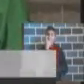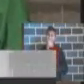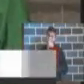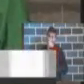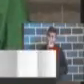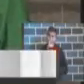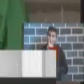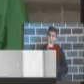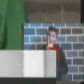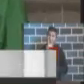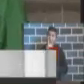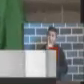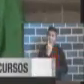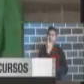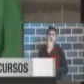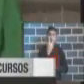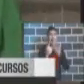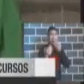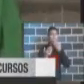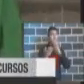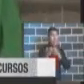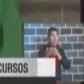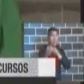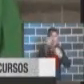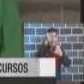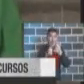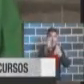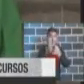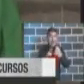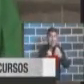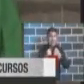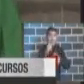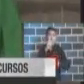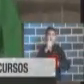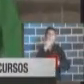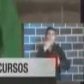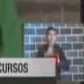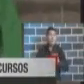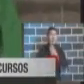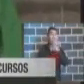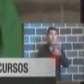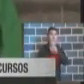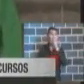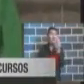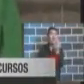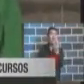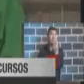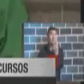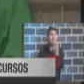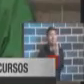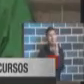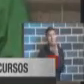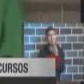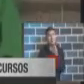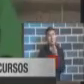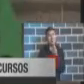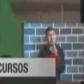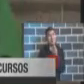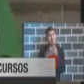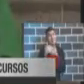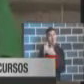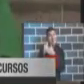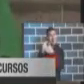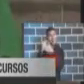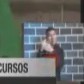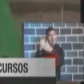una mala finalidad, un mal uso del dinero nos lleva a